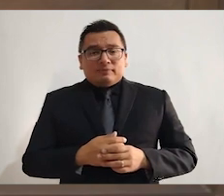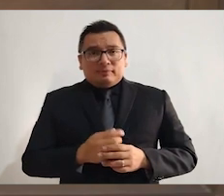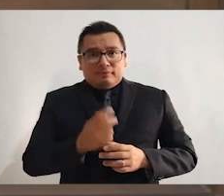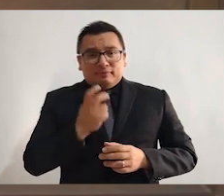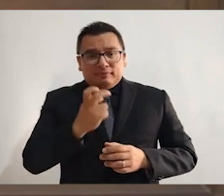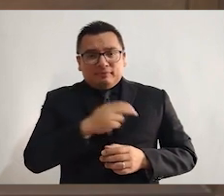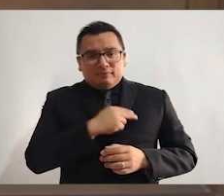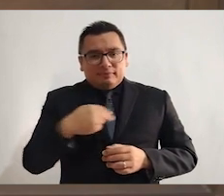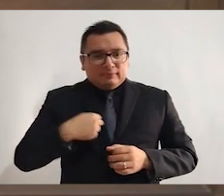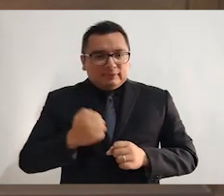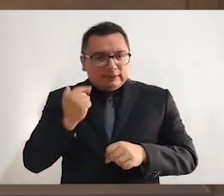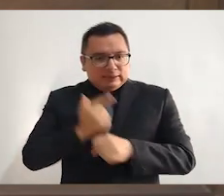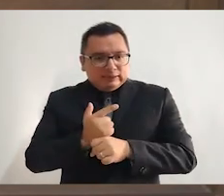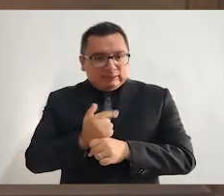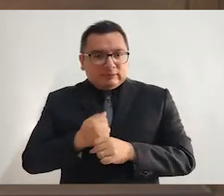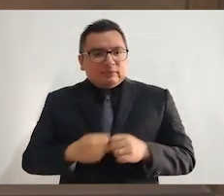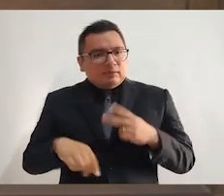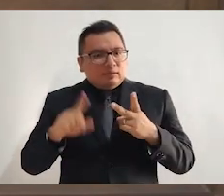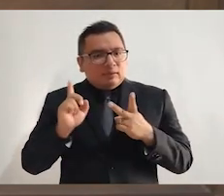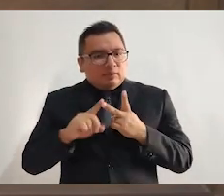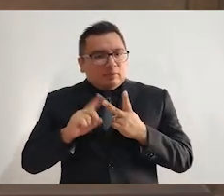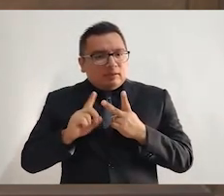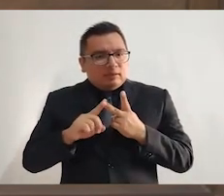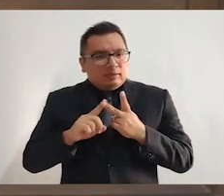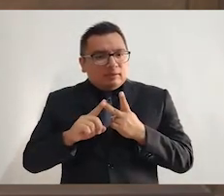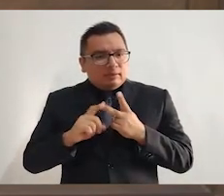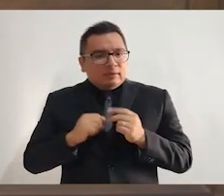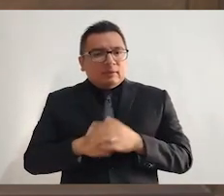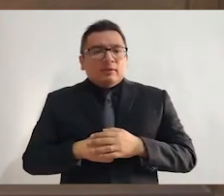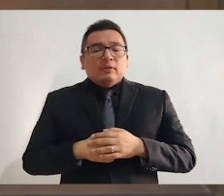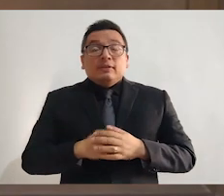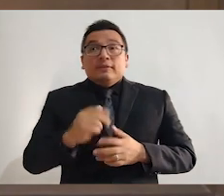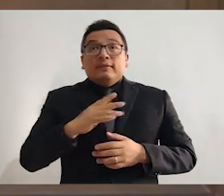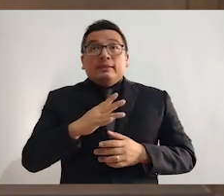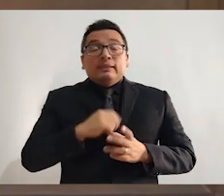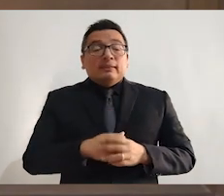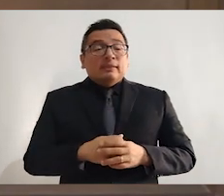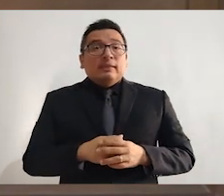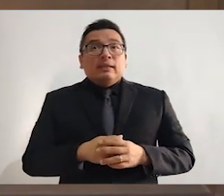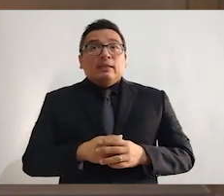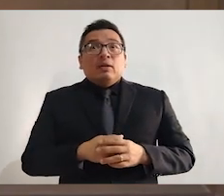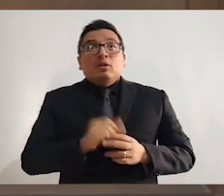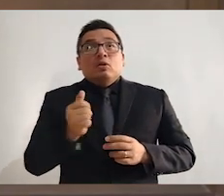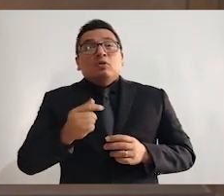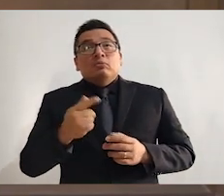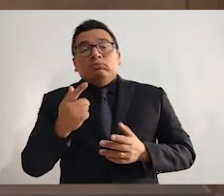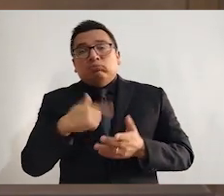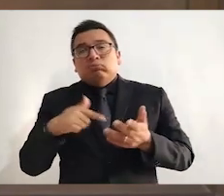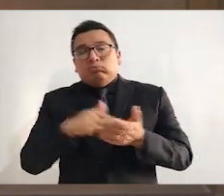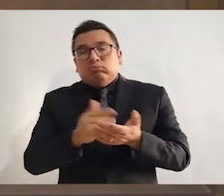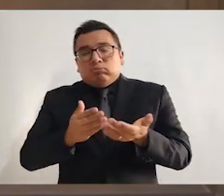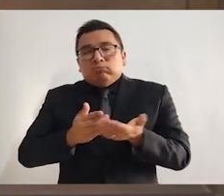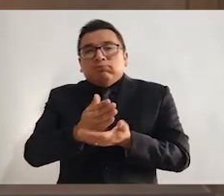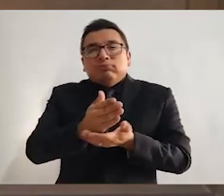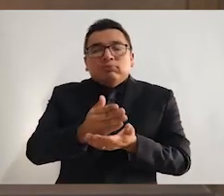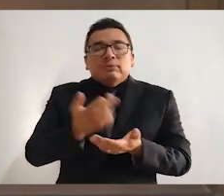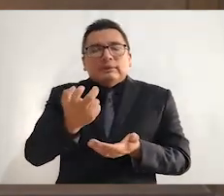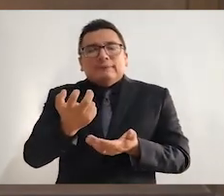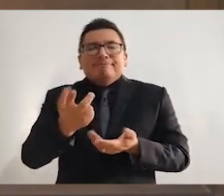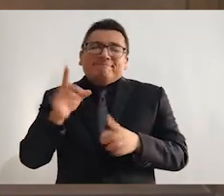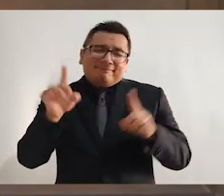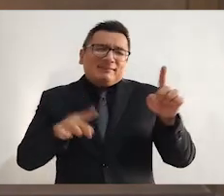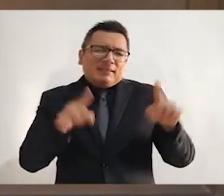fue algo que identificamos. Y por otro lado también la cuestión de accesibilidad en algunas, eso ya depende